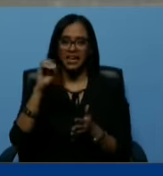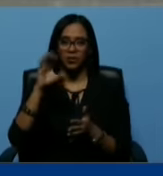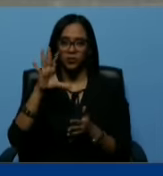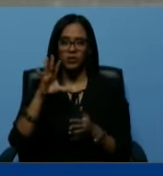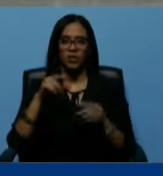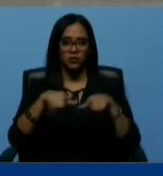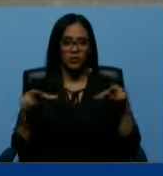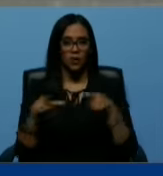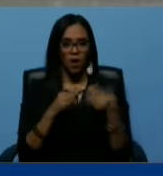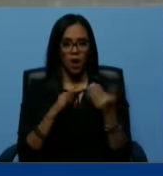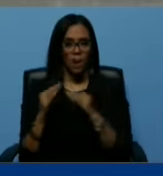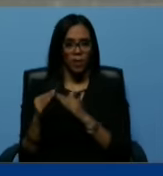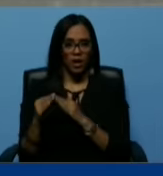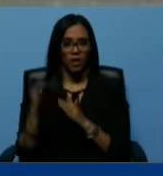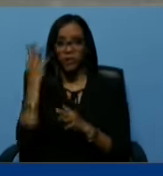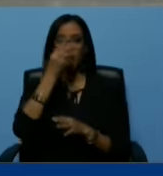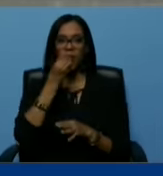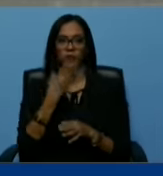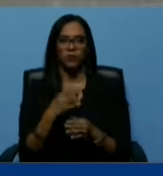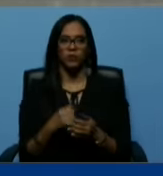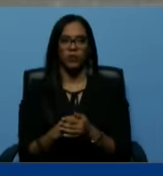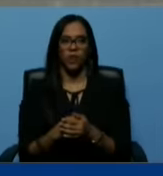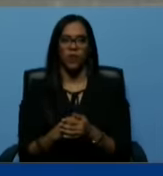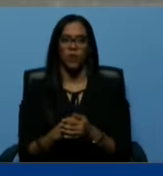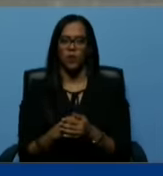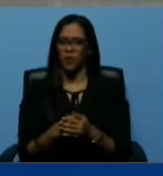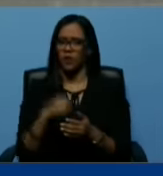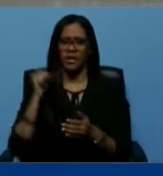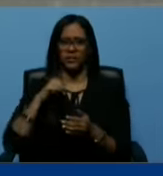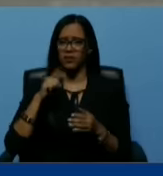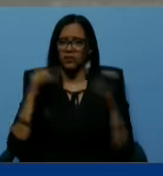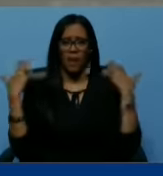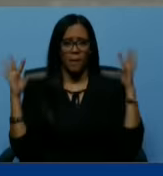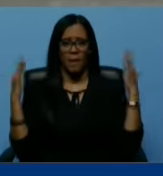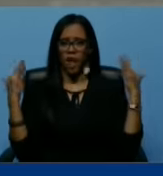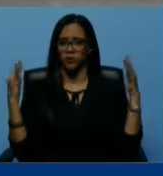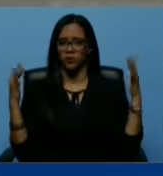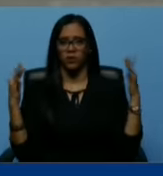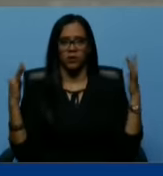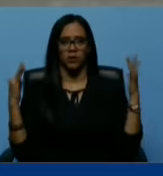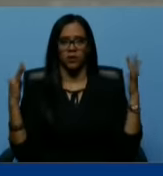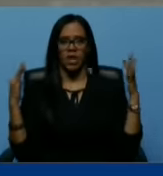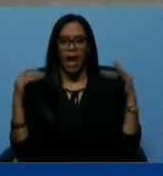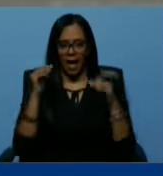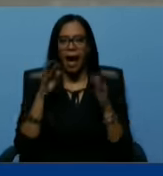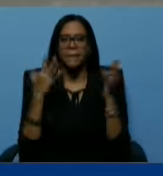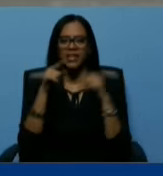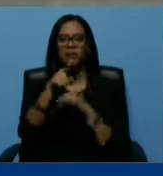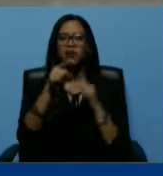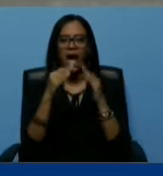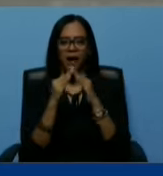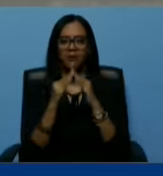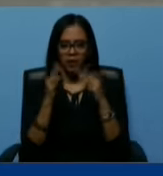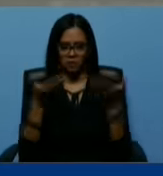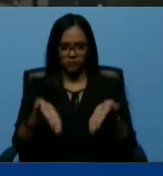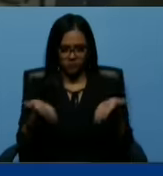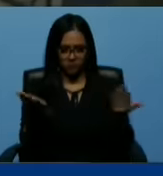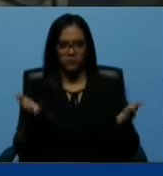comunales. Una hermosura, lo que amerita es aplauso. Aplaude en su casa. Aplauda.